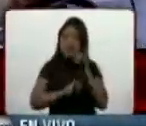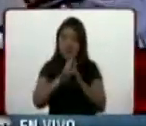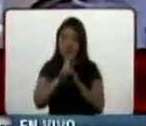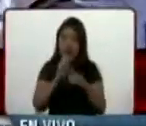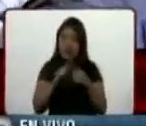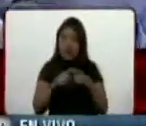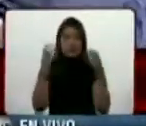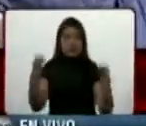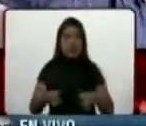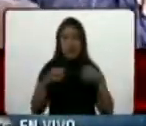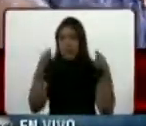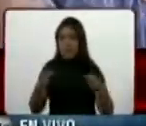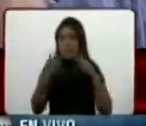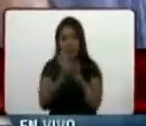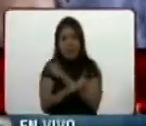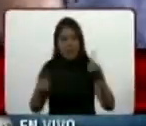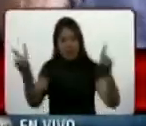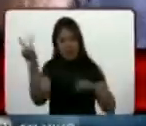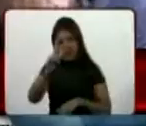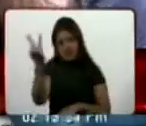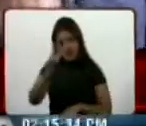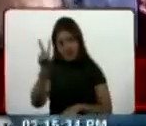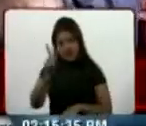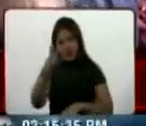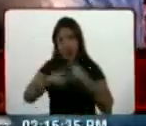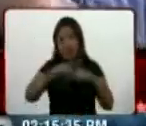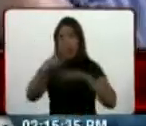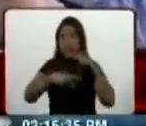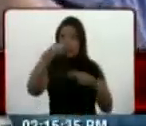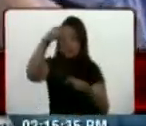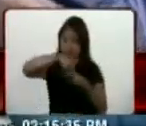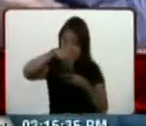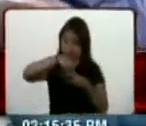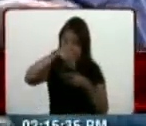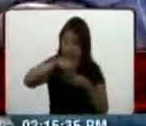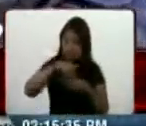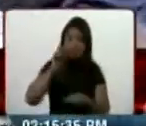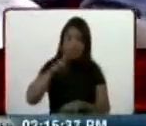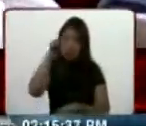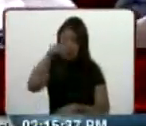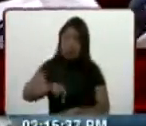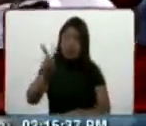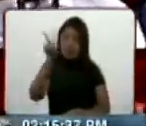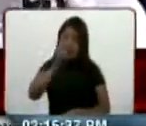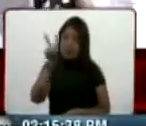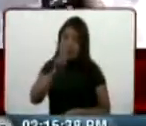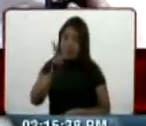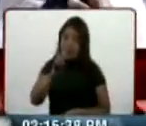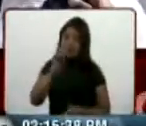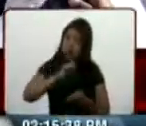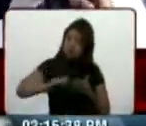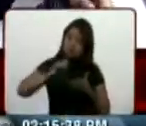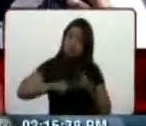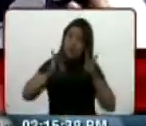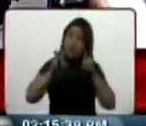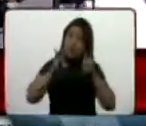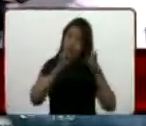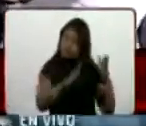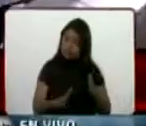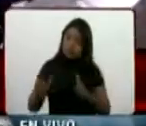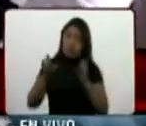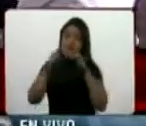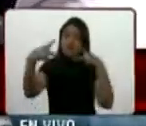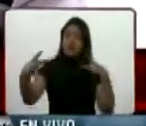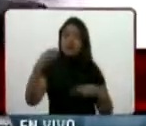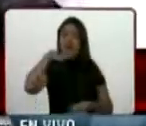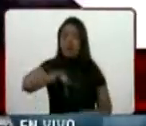siempre, la democracia venezolana, el proceso electoral que se vive hoy en nuestro país y que escribe una nueva página de nuestra